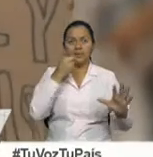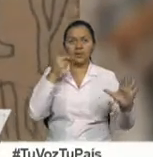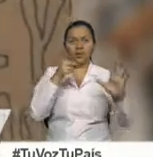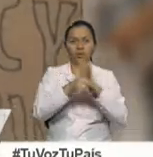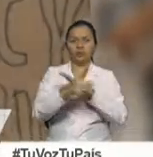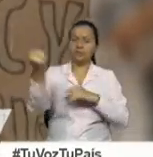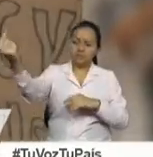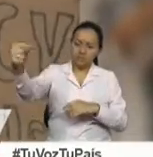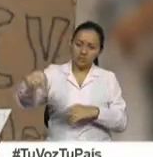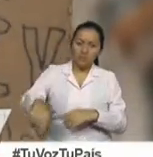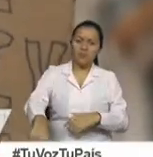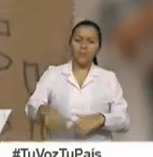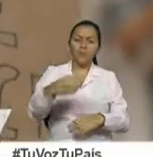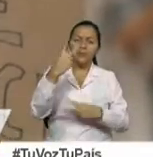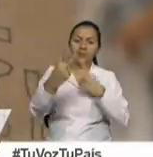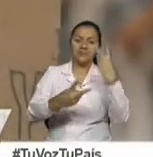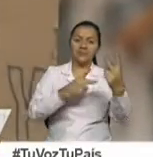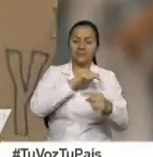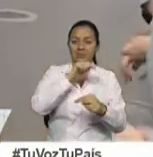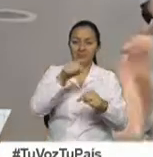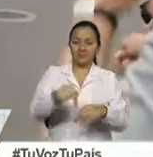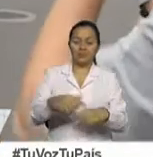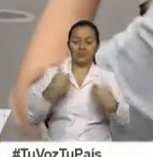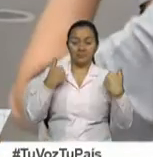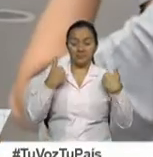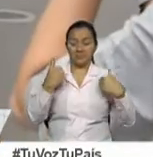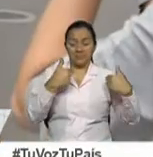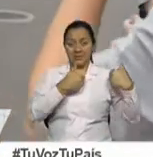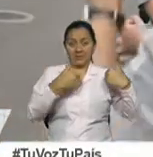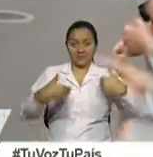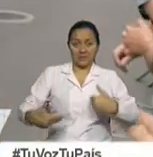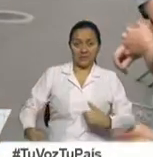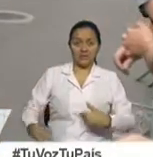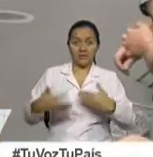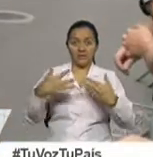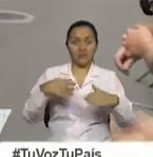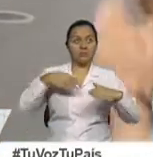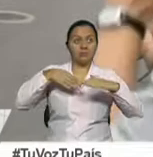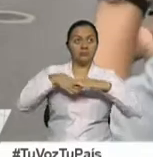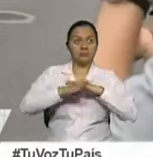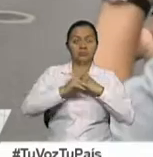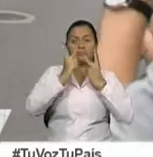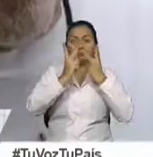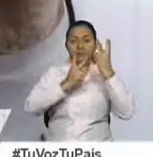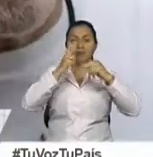del presidente estadounidense desde su investidura a su apartamento triplex de Manhattan.